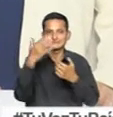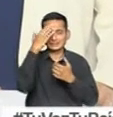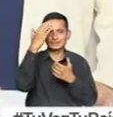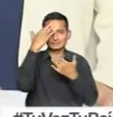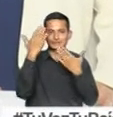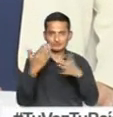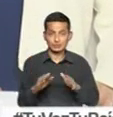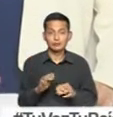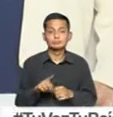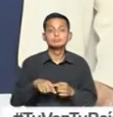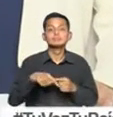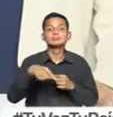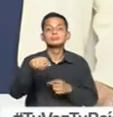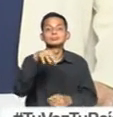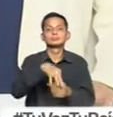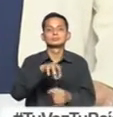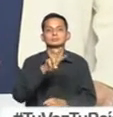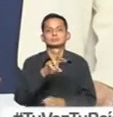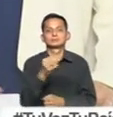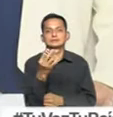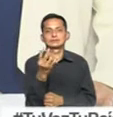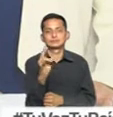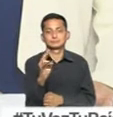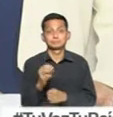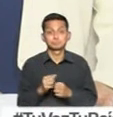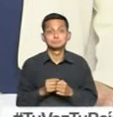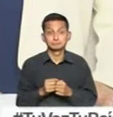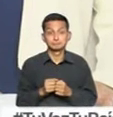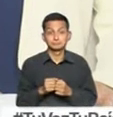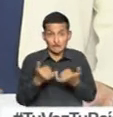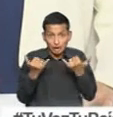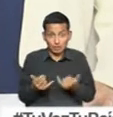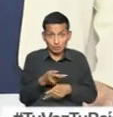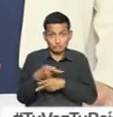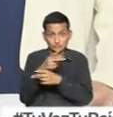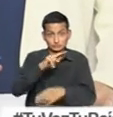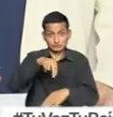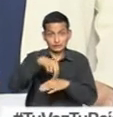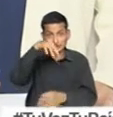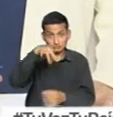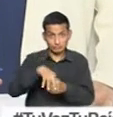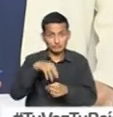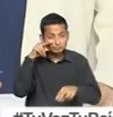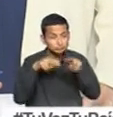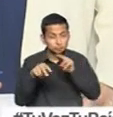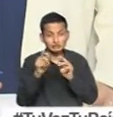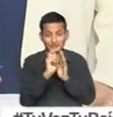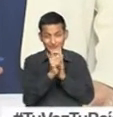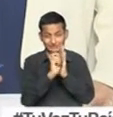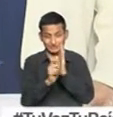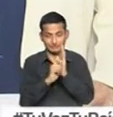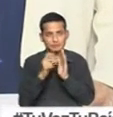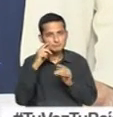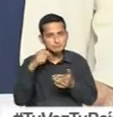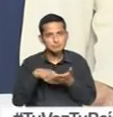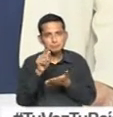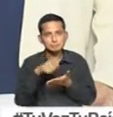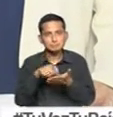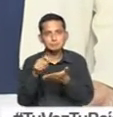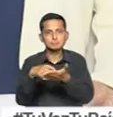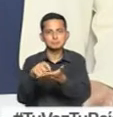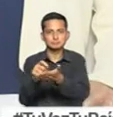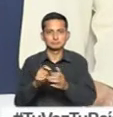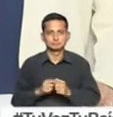de 2017. Actualmente, el Consejo Nacional Electoral valida las firmas presentadas por las